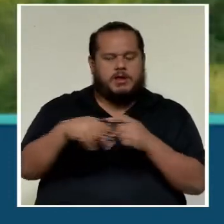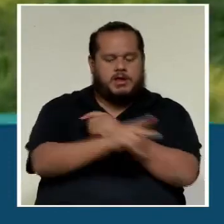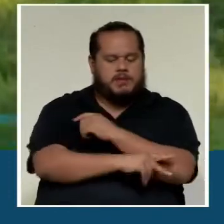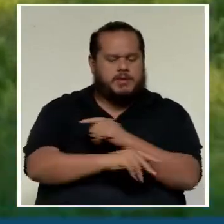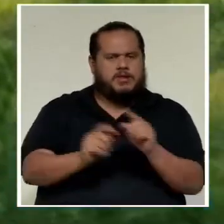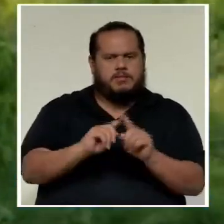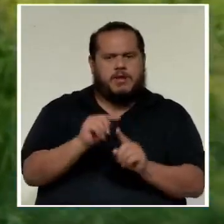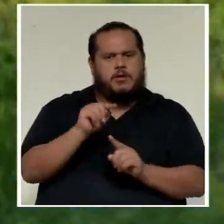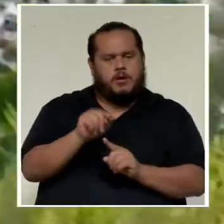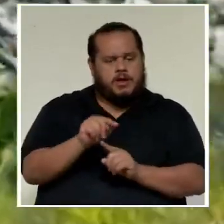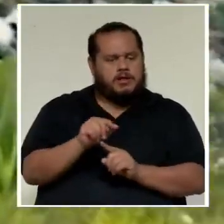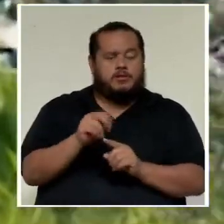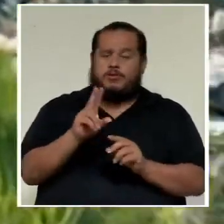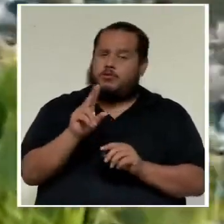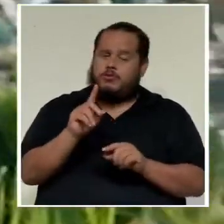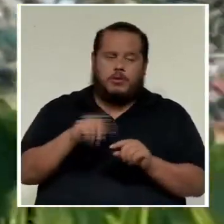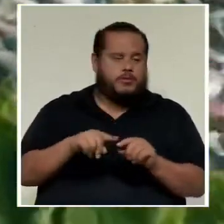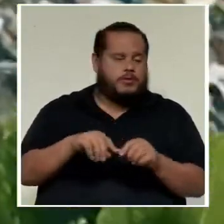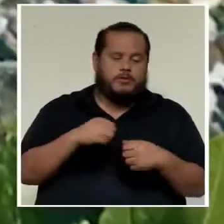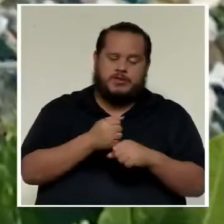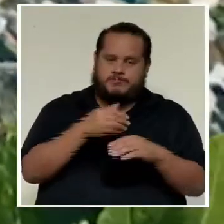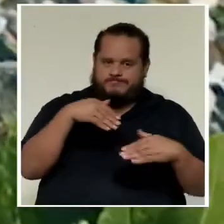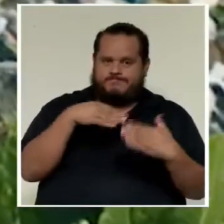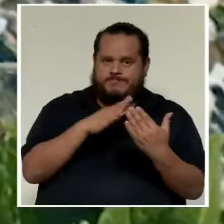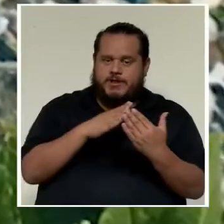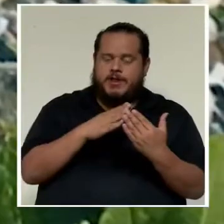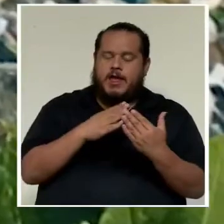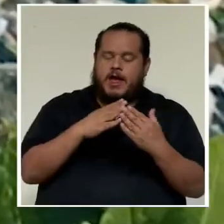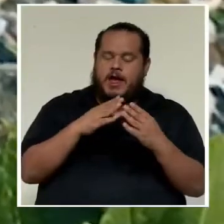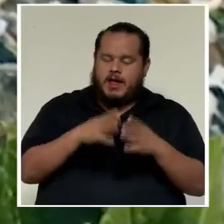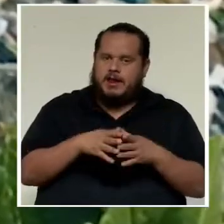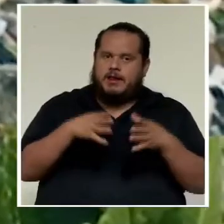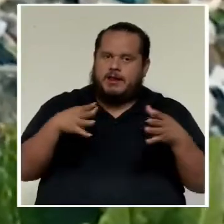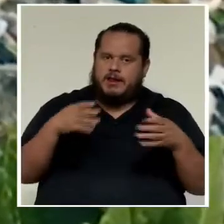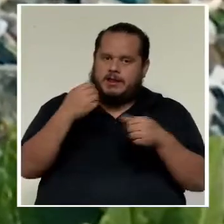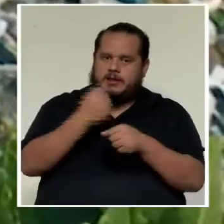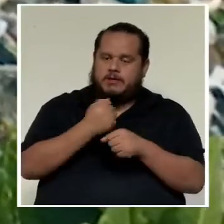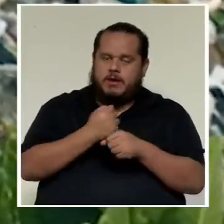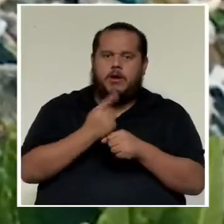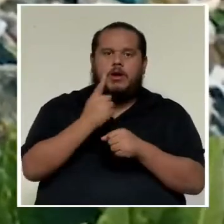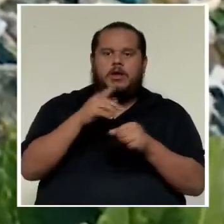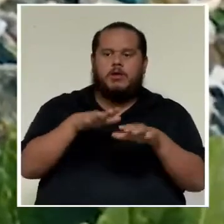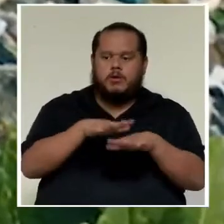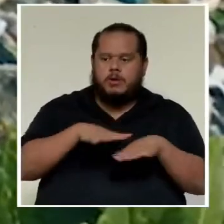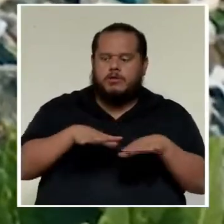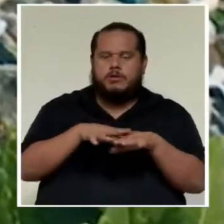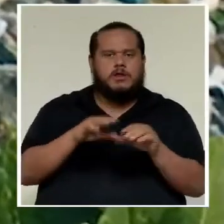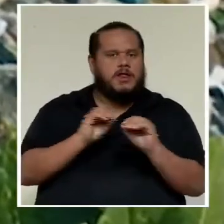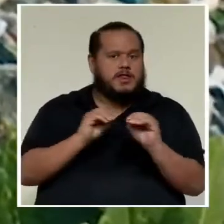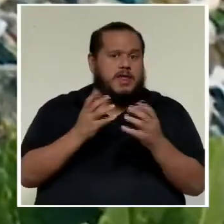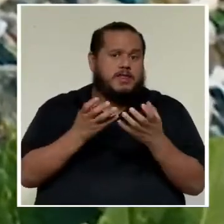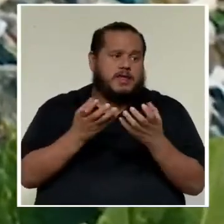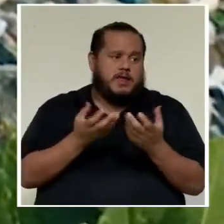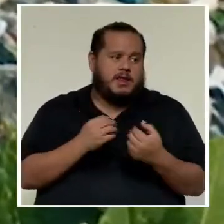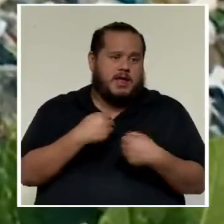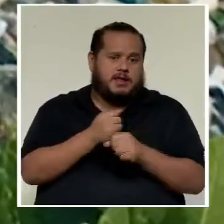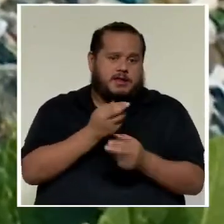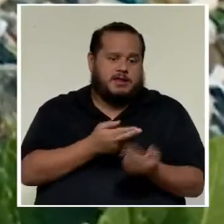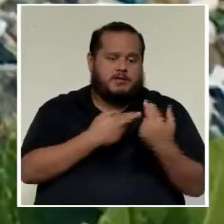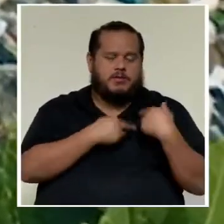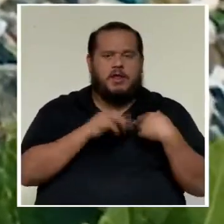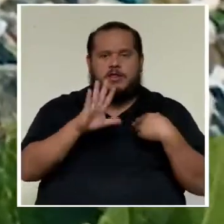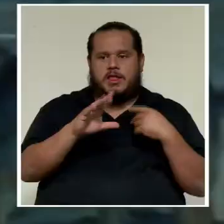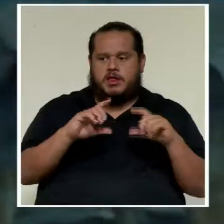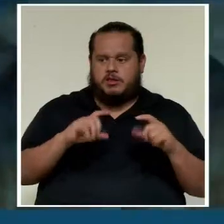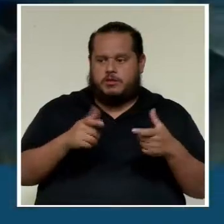esta cartera no ha podido hacer frente a la titánica tarea, más en un entorno en el que nadie desea hacerse responsable de sus